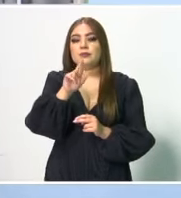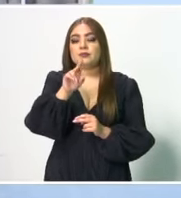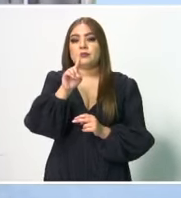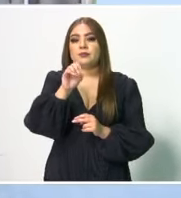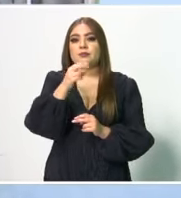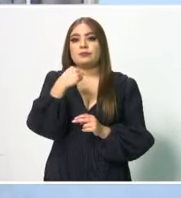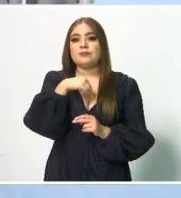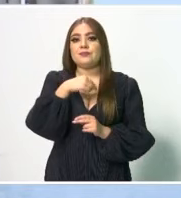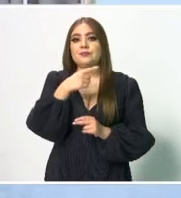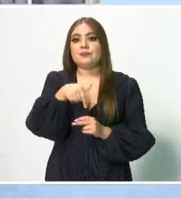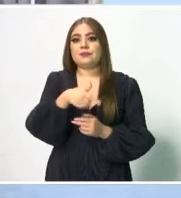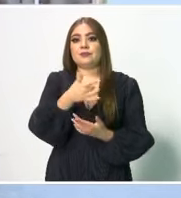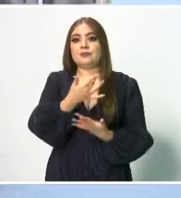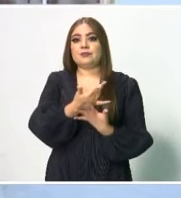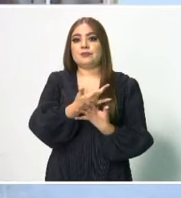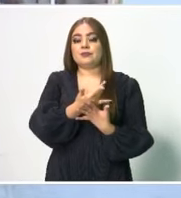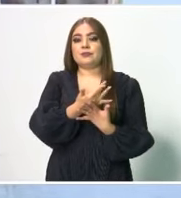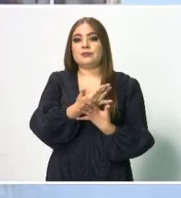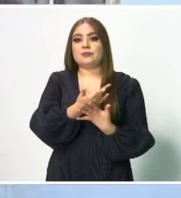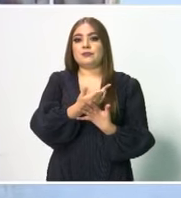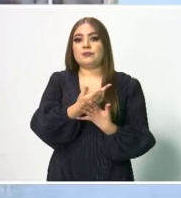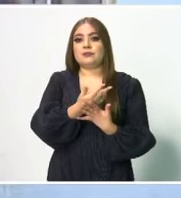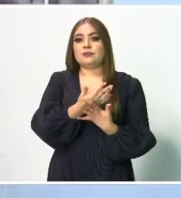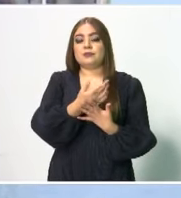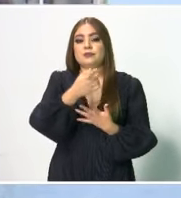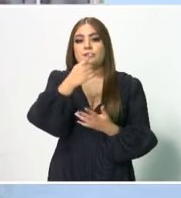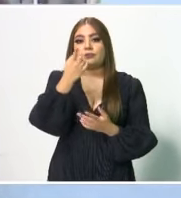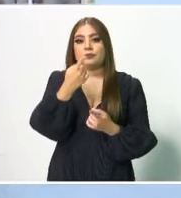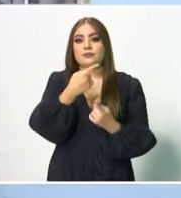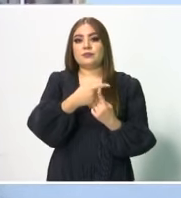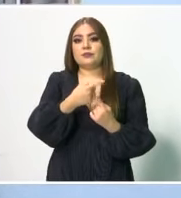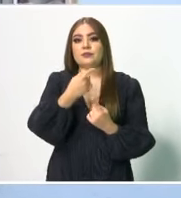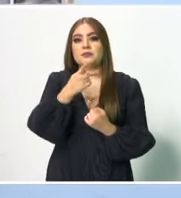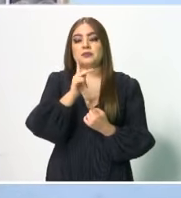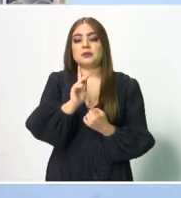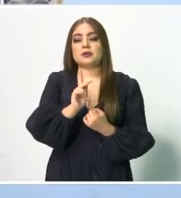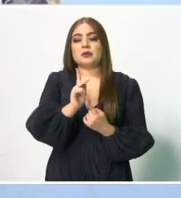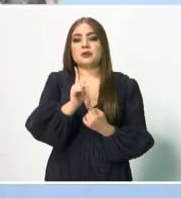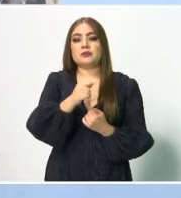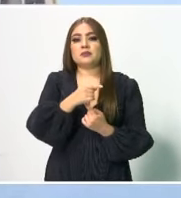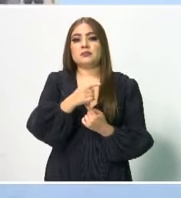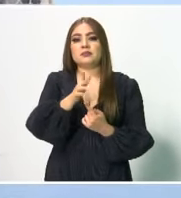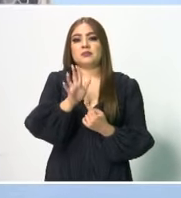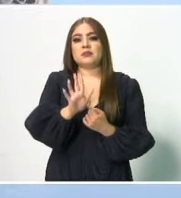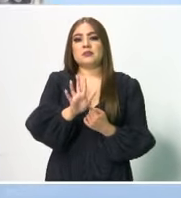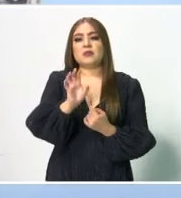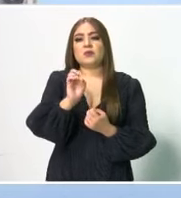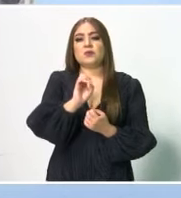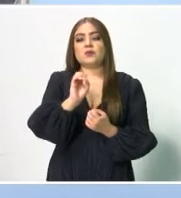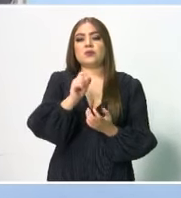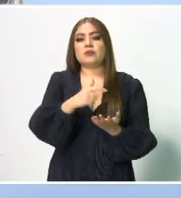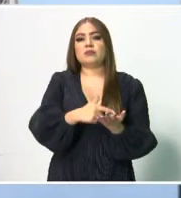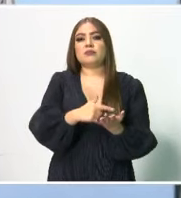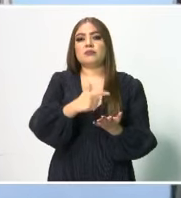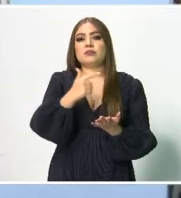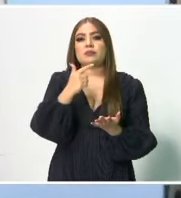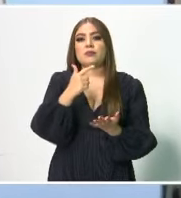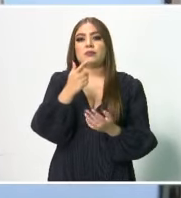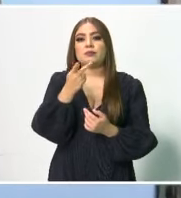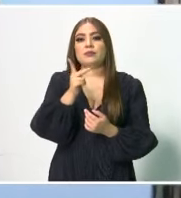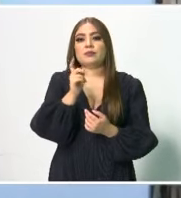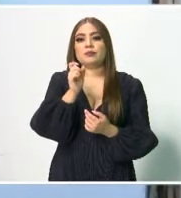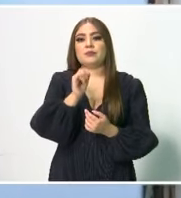que lleguen los paramédicos para que pueda ser trasladado. Sin embargo, pues parece que no son lesiones de gravedad, pero obviamente